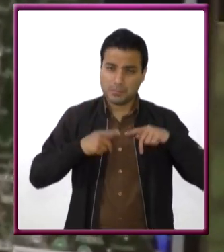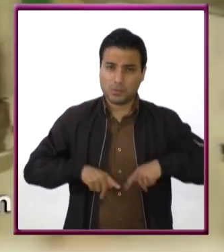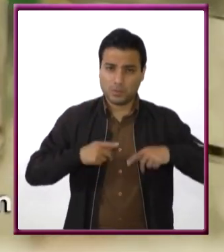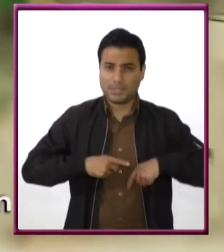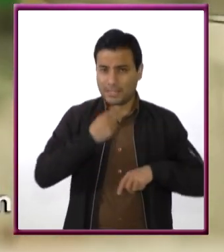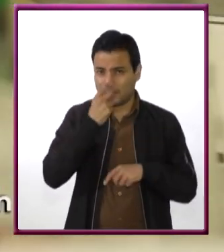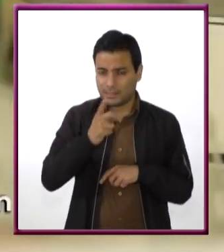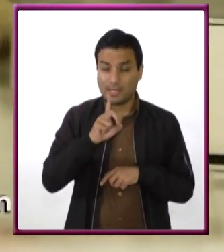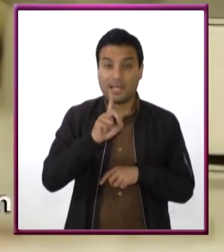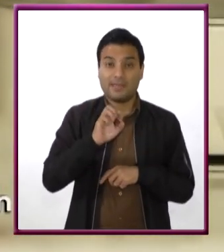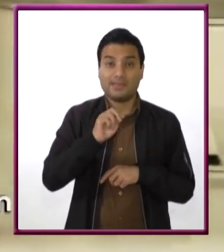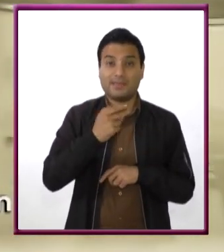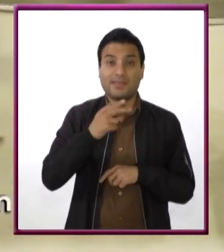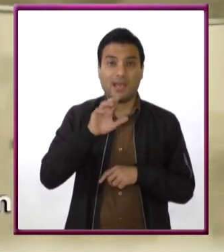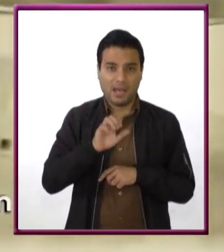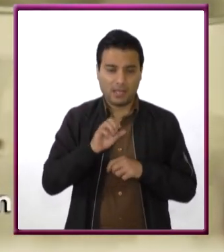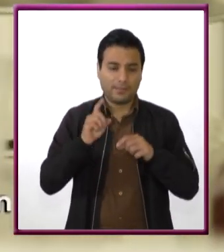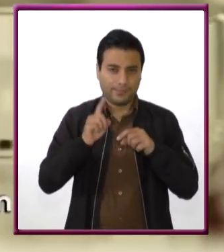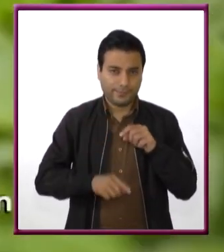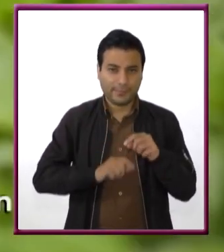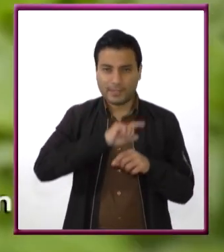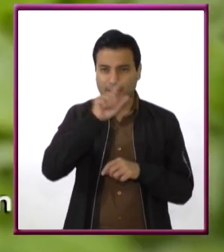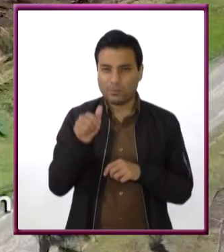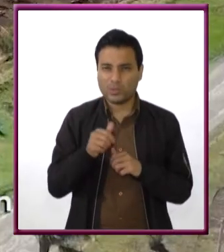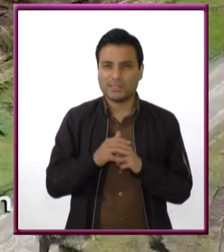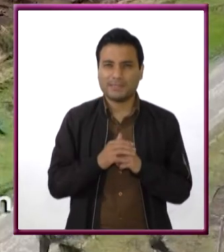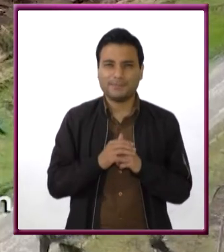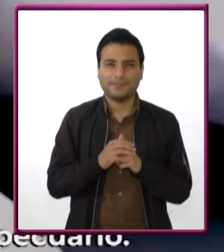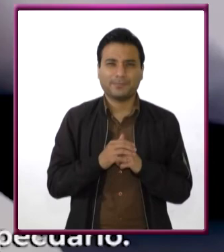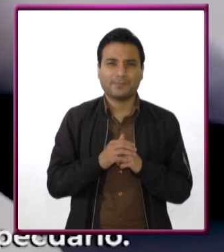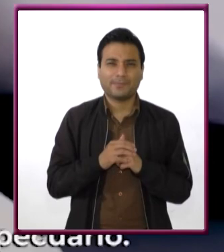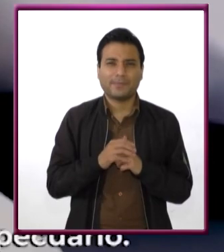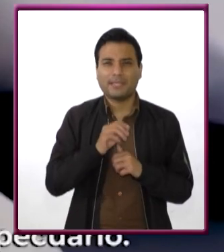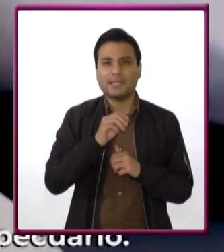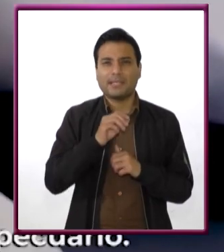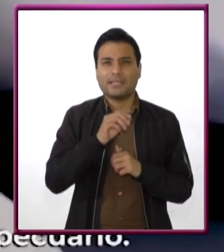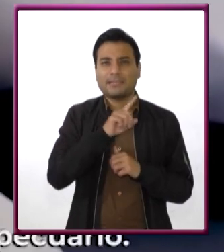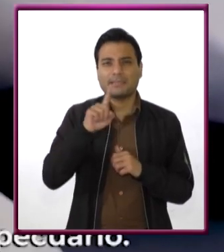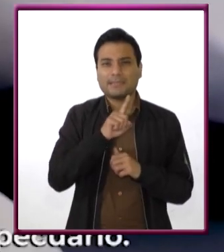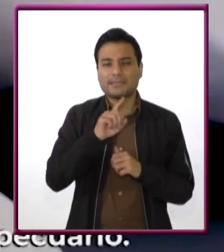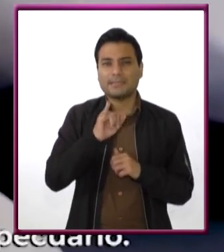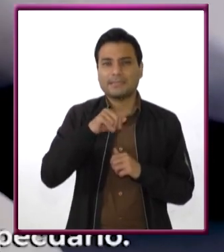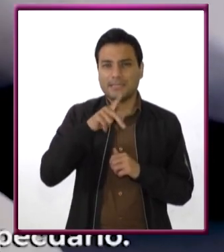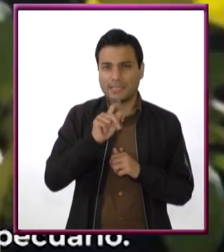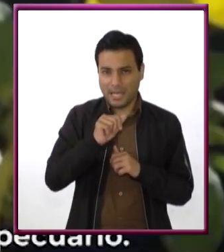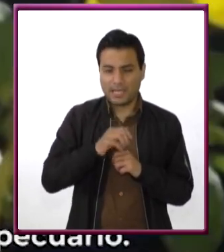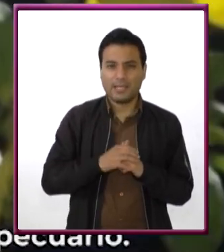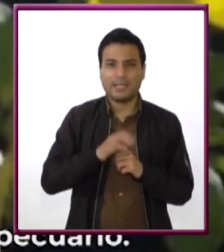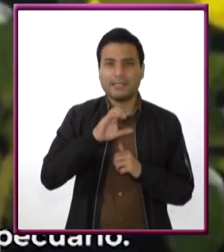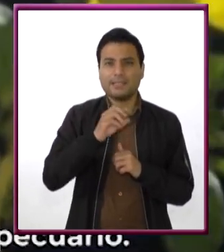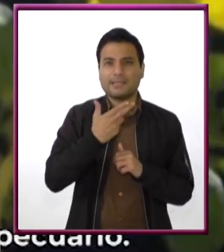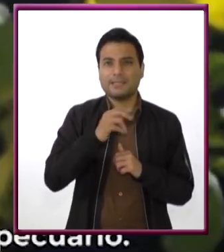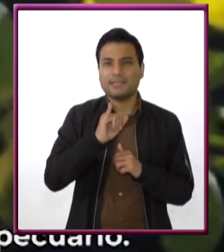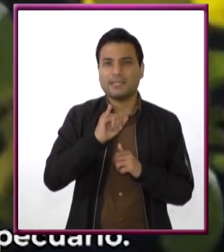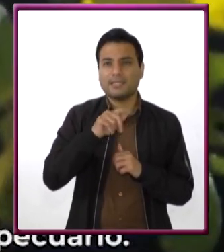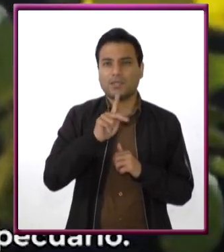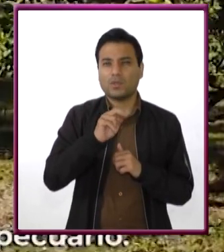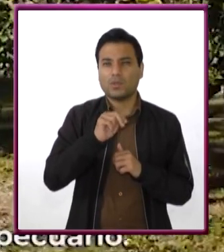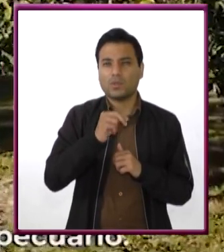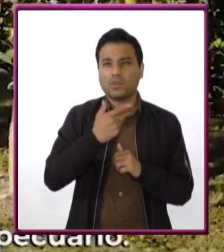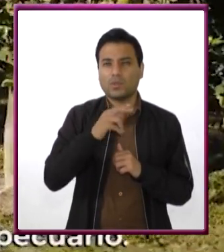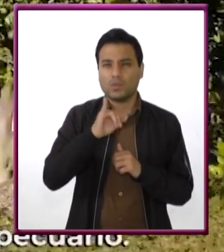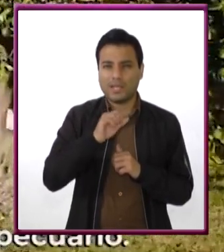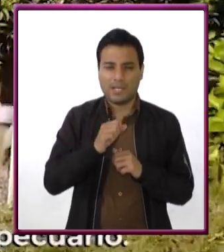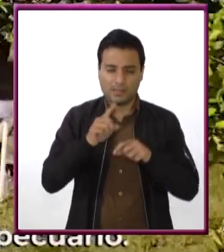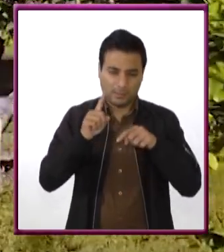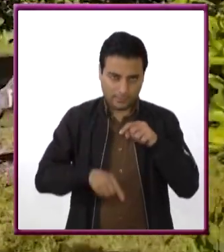a dengue y después llegaron las últimas Zika y chikungunya, y también para la producción alimentaria.